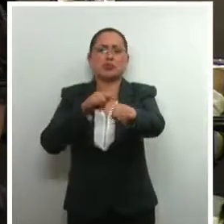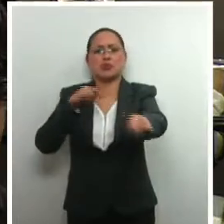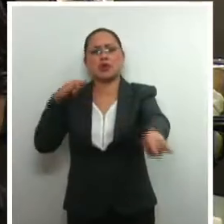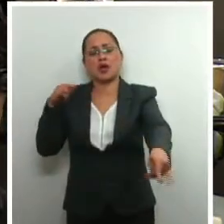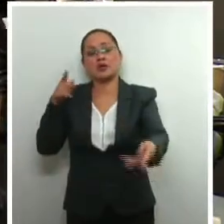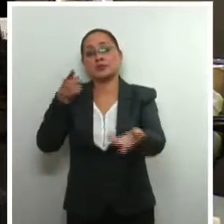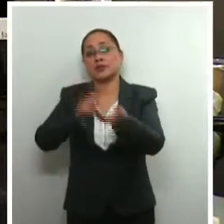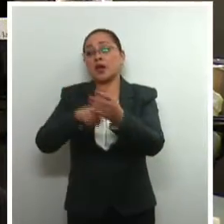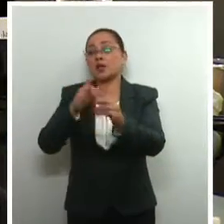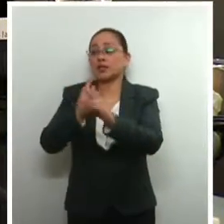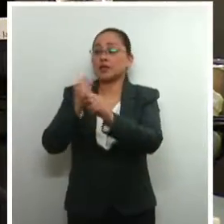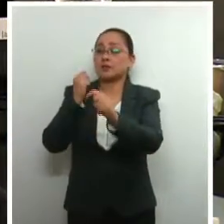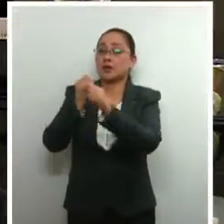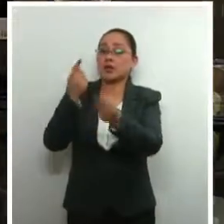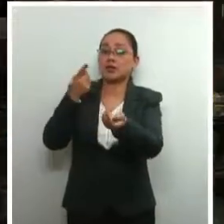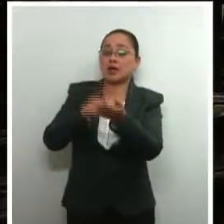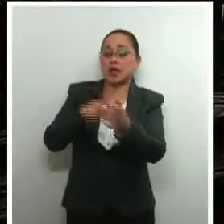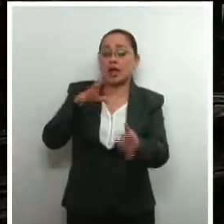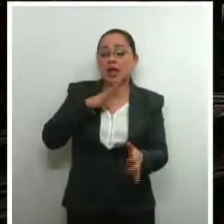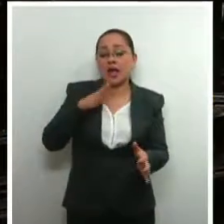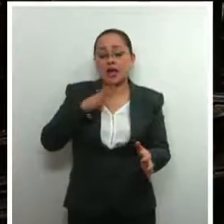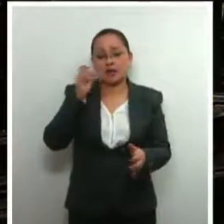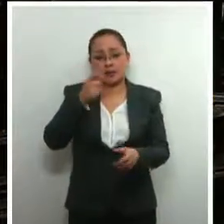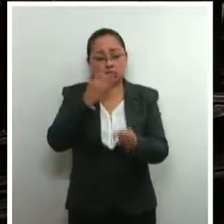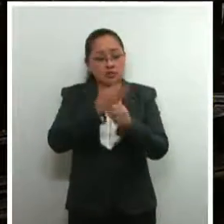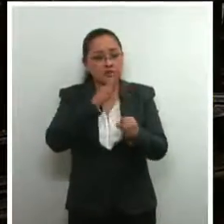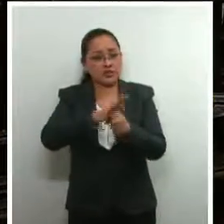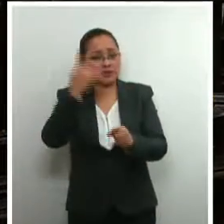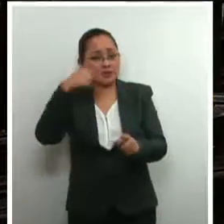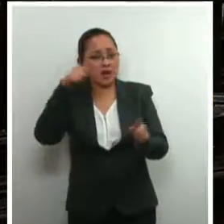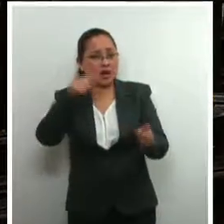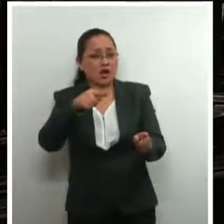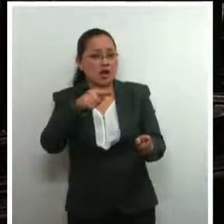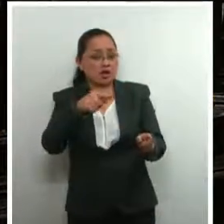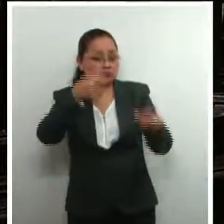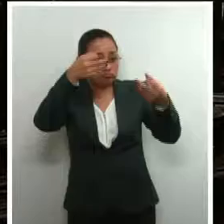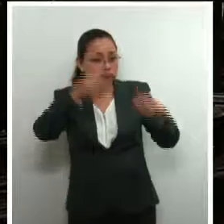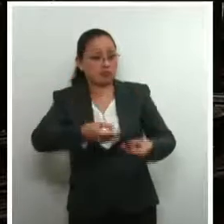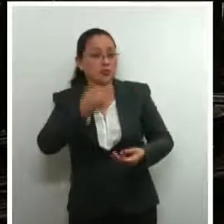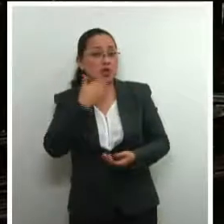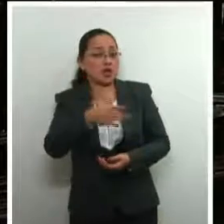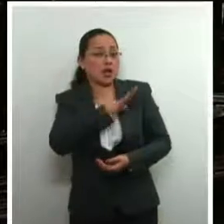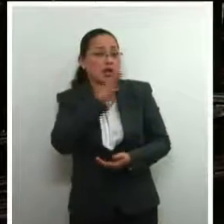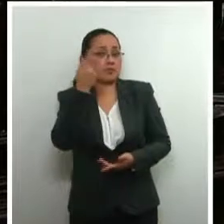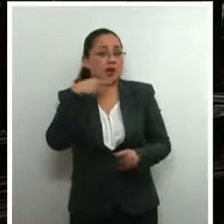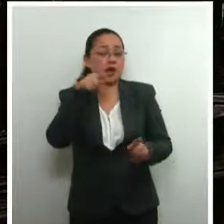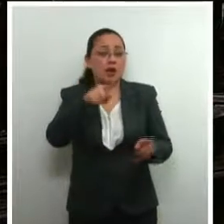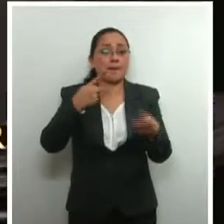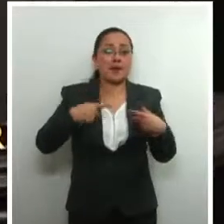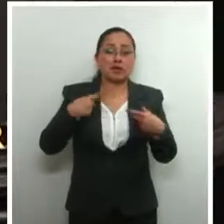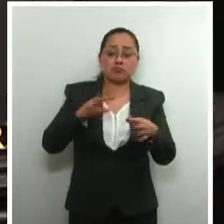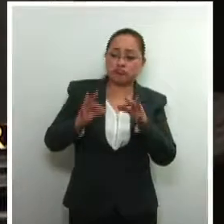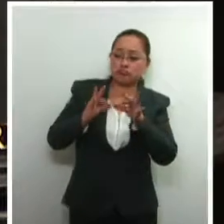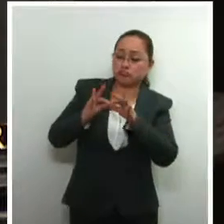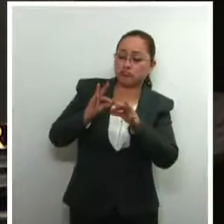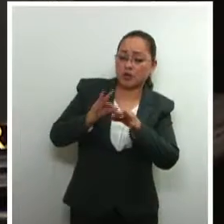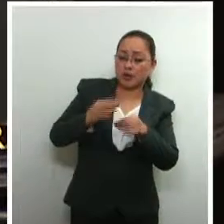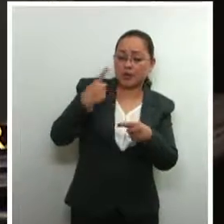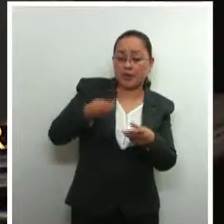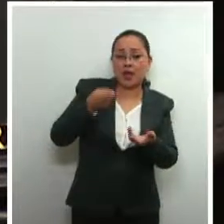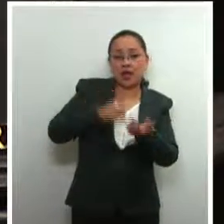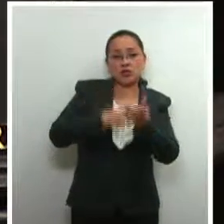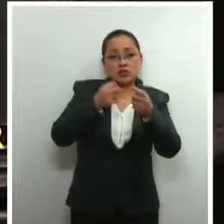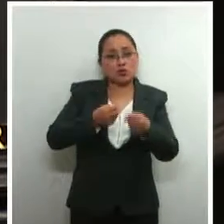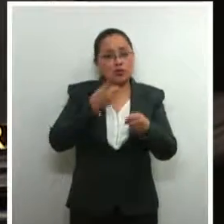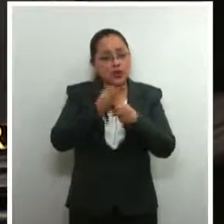los transportes públicos que tenemos no llegan a tener un grado de confort y de